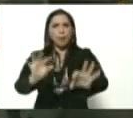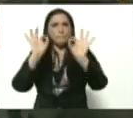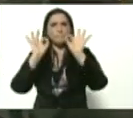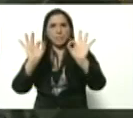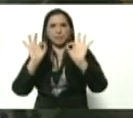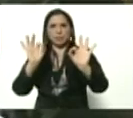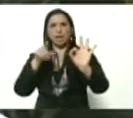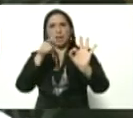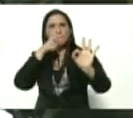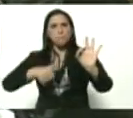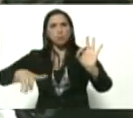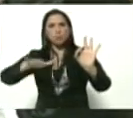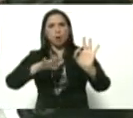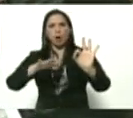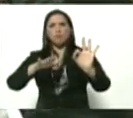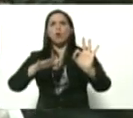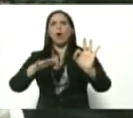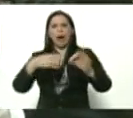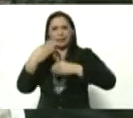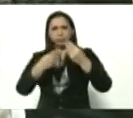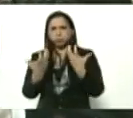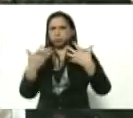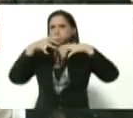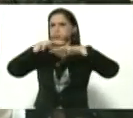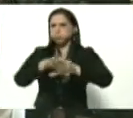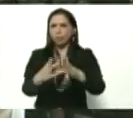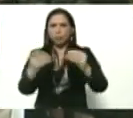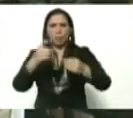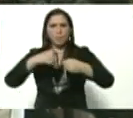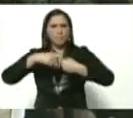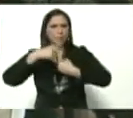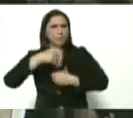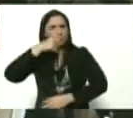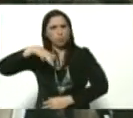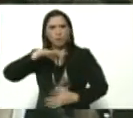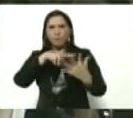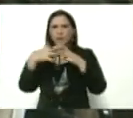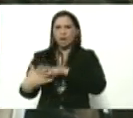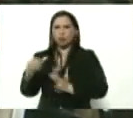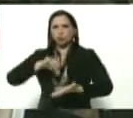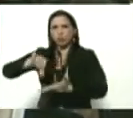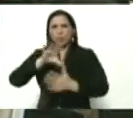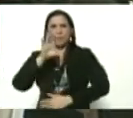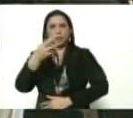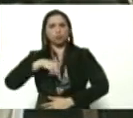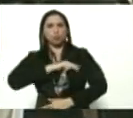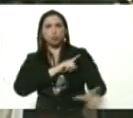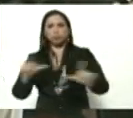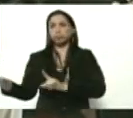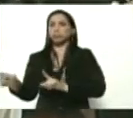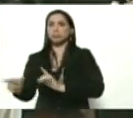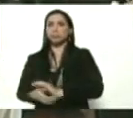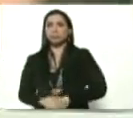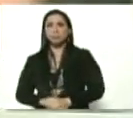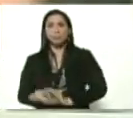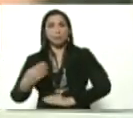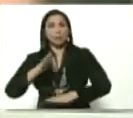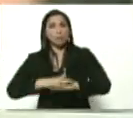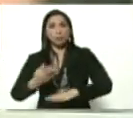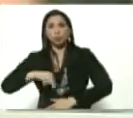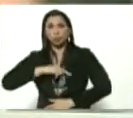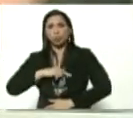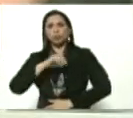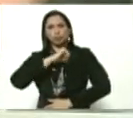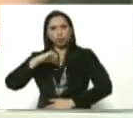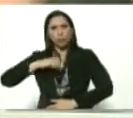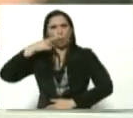que es el pueblo diseminado en todos los pueblos, barrios y ciudades del país. Estamos preparados porque nosotros